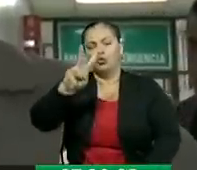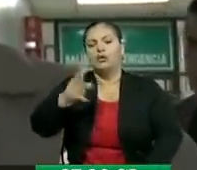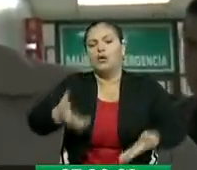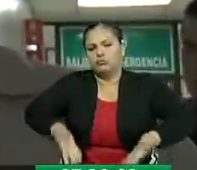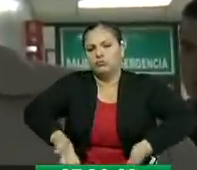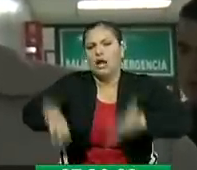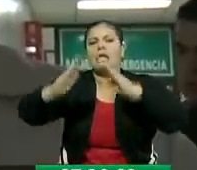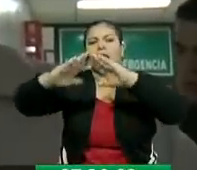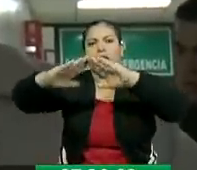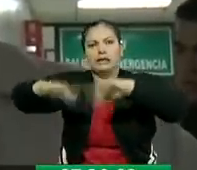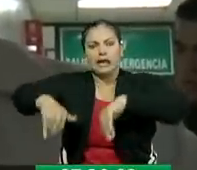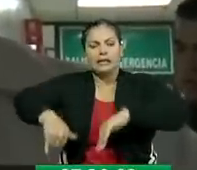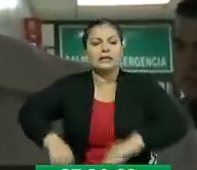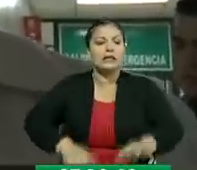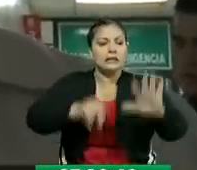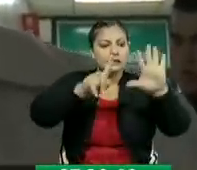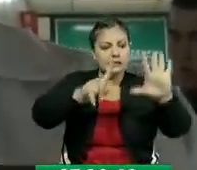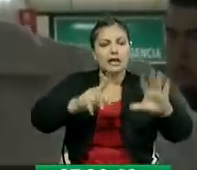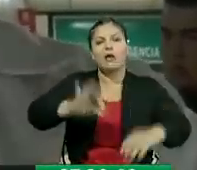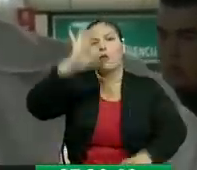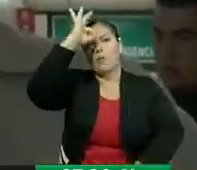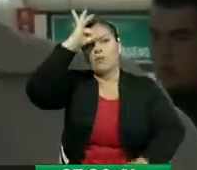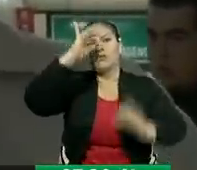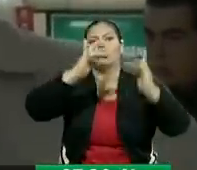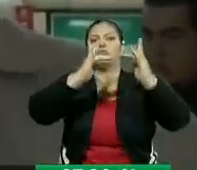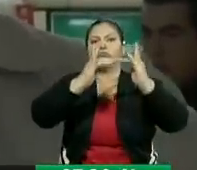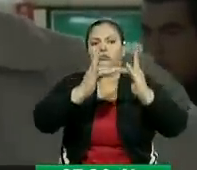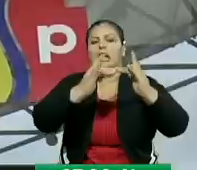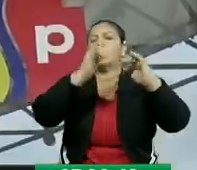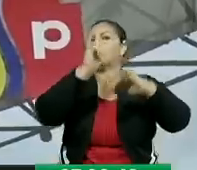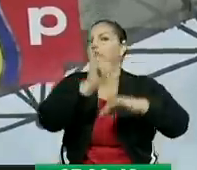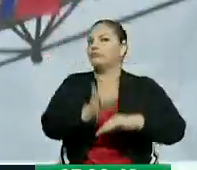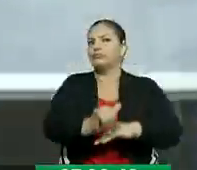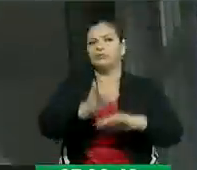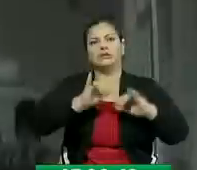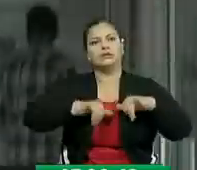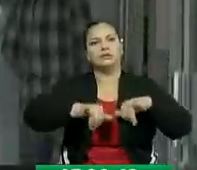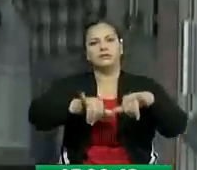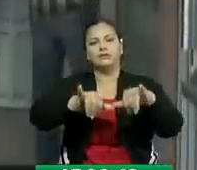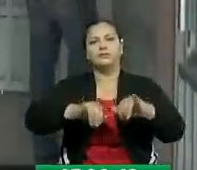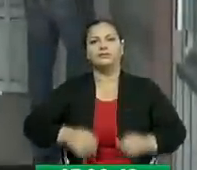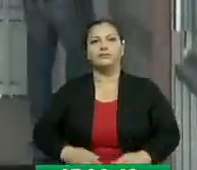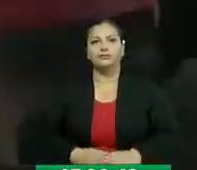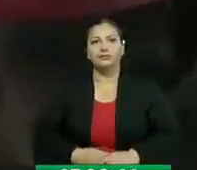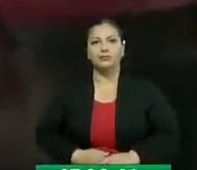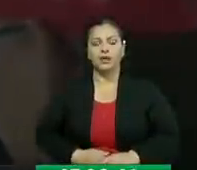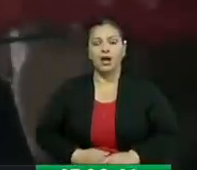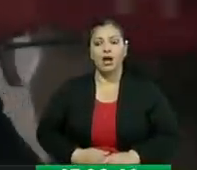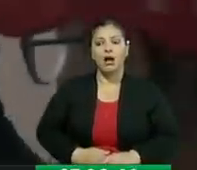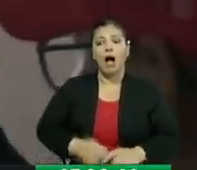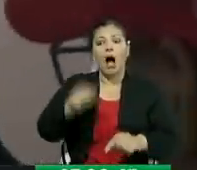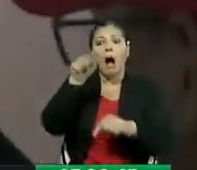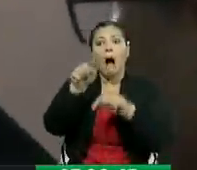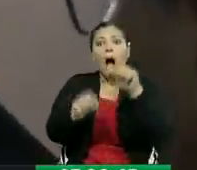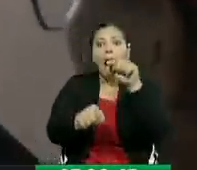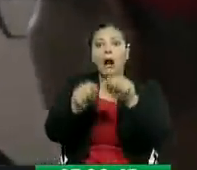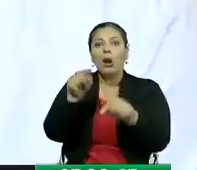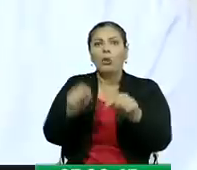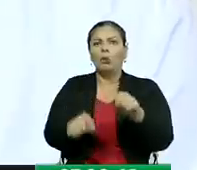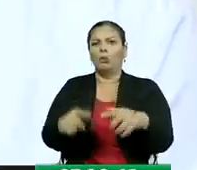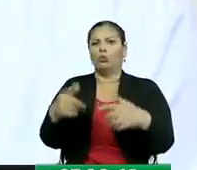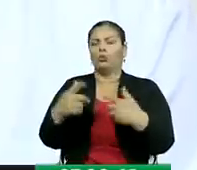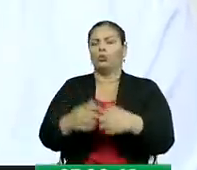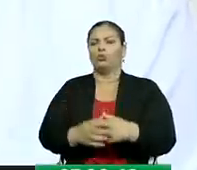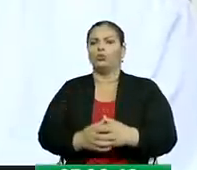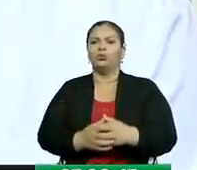realmente estamos a la espera también de los exámenes complementarios para posiblemente darles del alta. Pero hay pocos que todavía están en estado delicado. Tenemos 3 pacientes